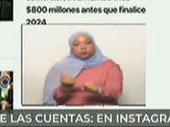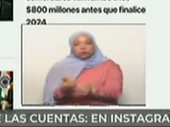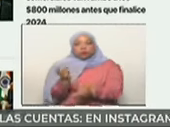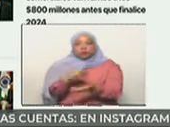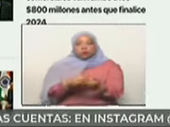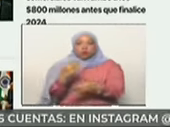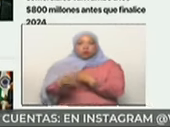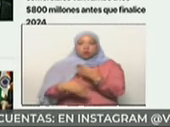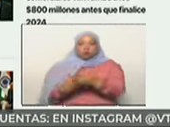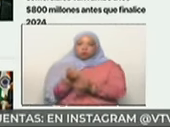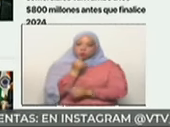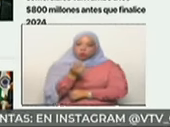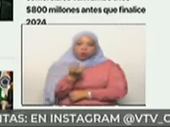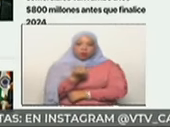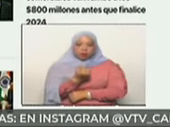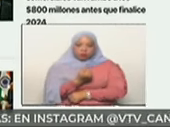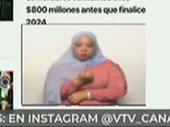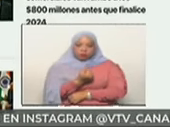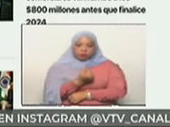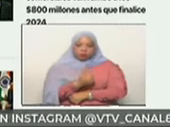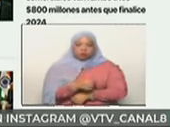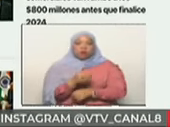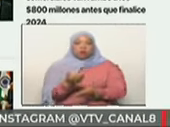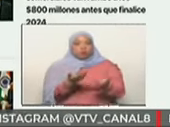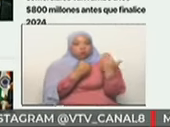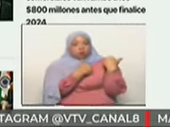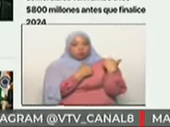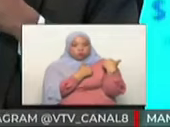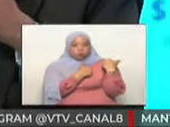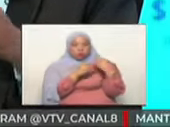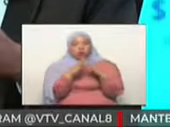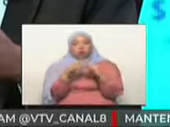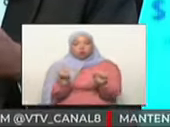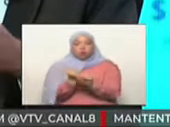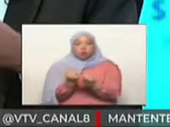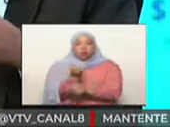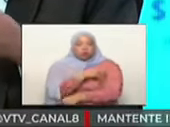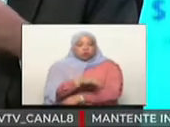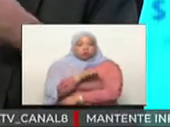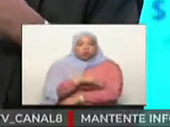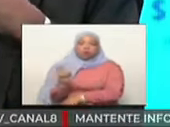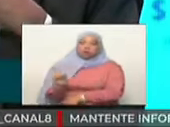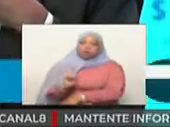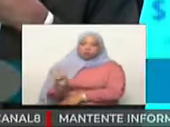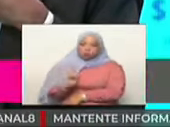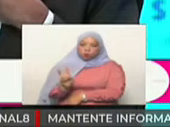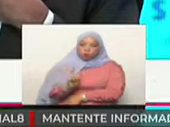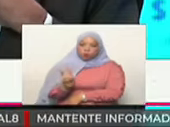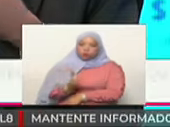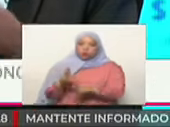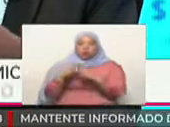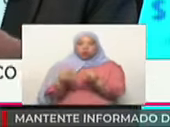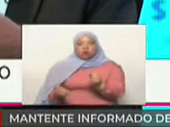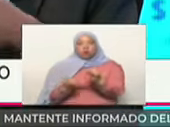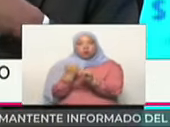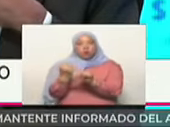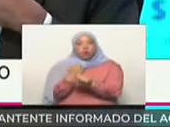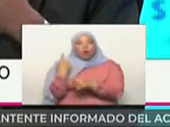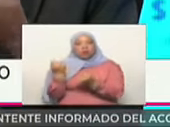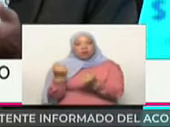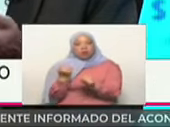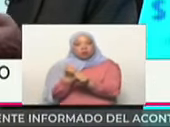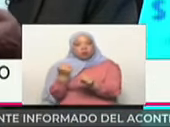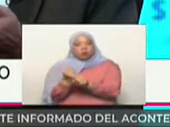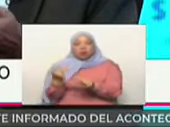ascenso. Noticias económicas para Venezuela. Es un reto para toda la sociedad venezolana, para todos los factores económicos, para